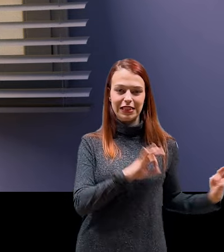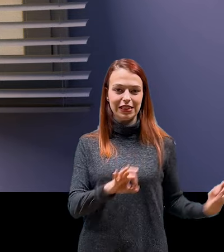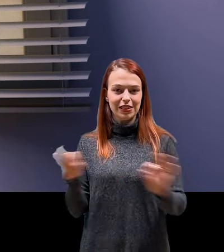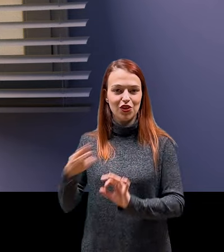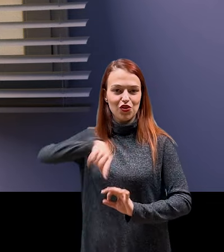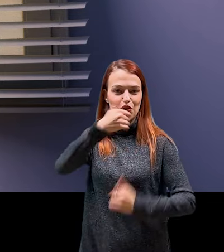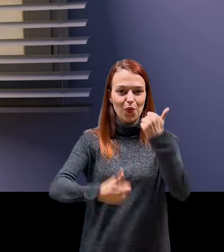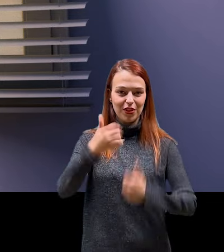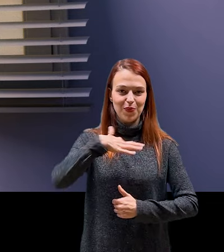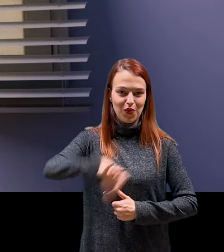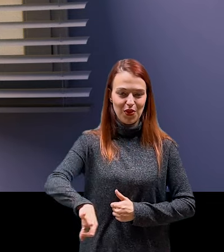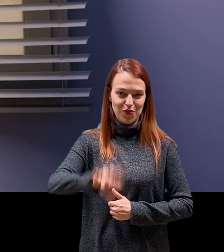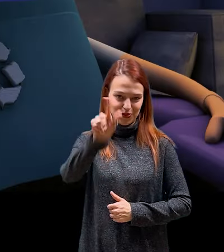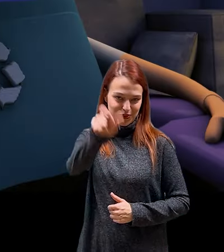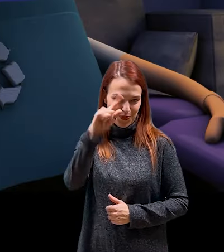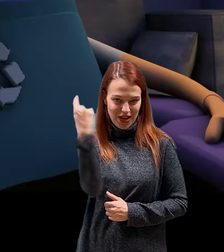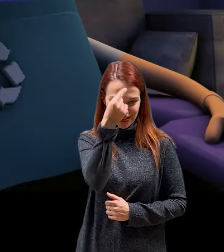Estamos listos para competir, maestro.